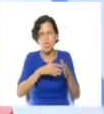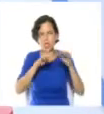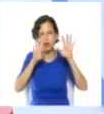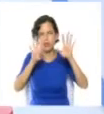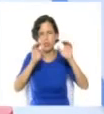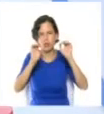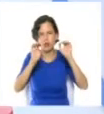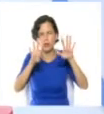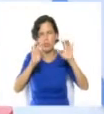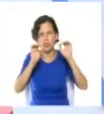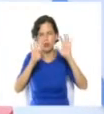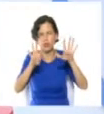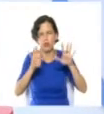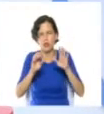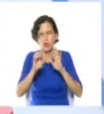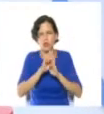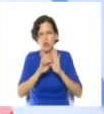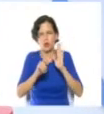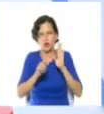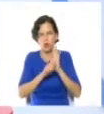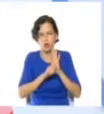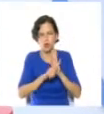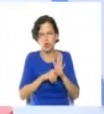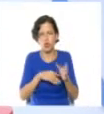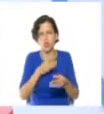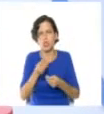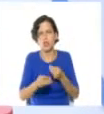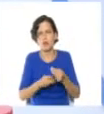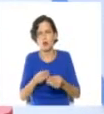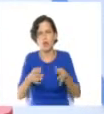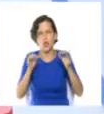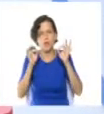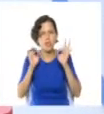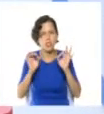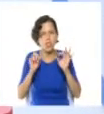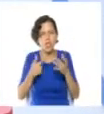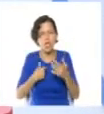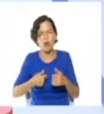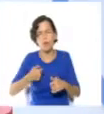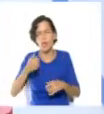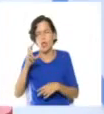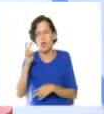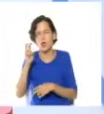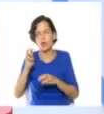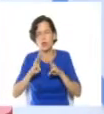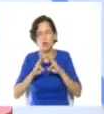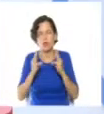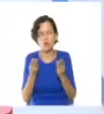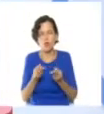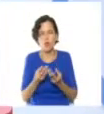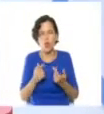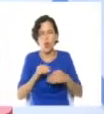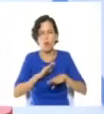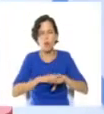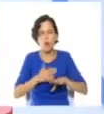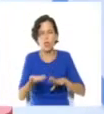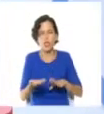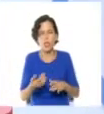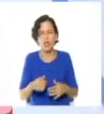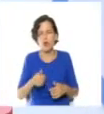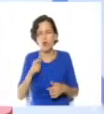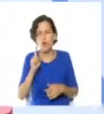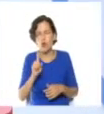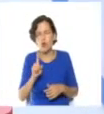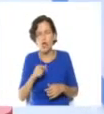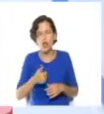1999. Esta es una constitución considerada por los especialistas la más novedosa del mundo. ¿Por qué es una de las más novedosas